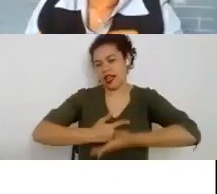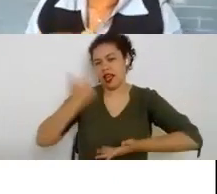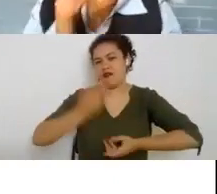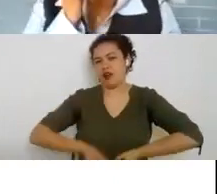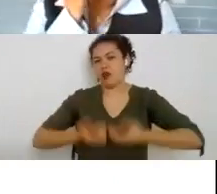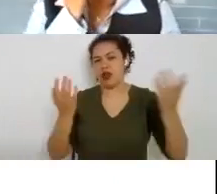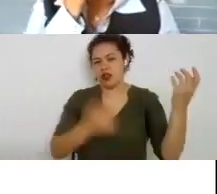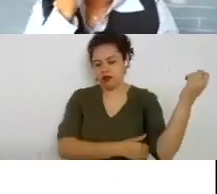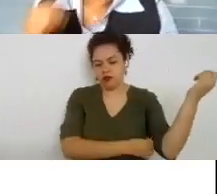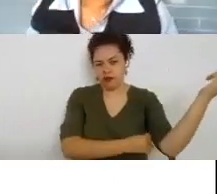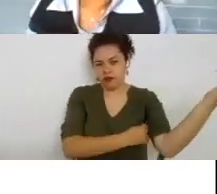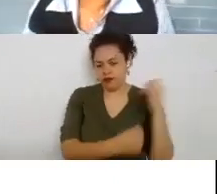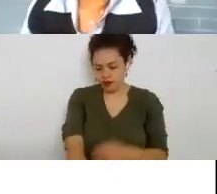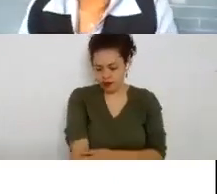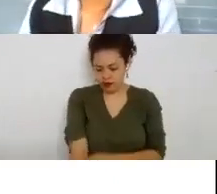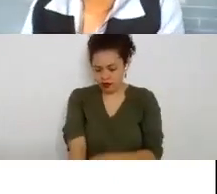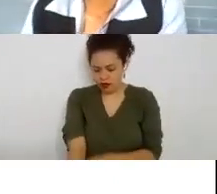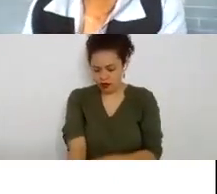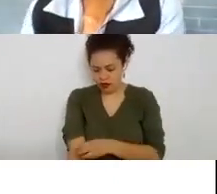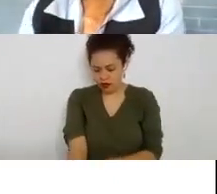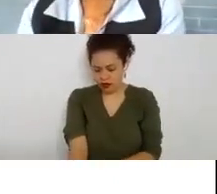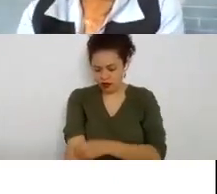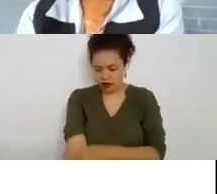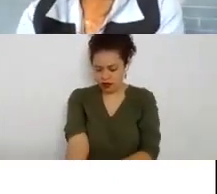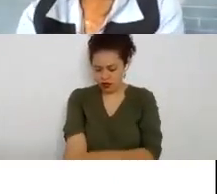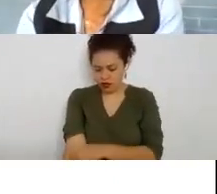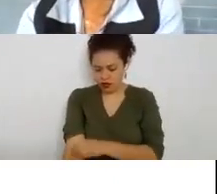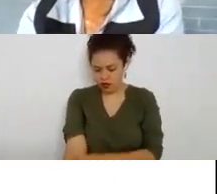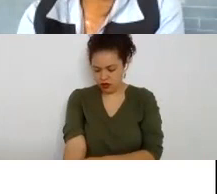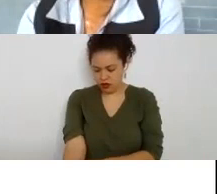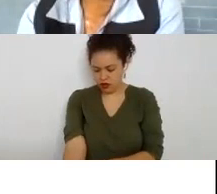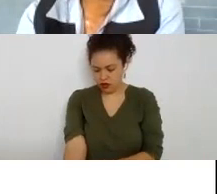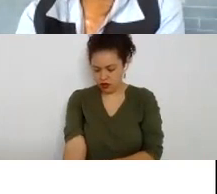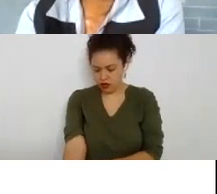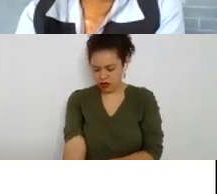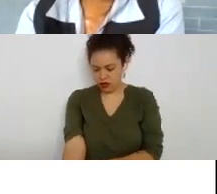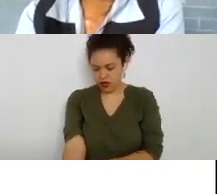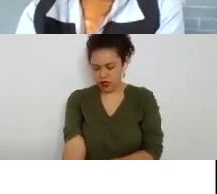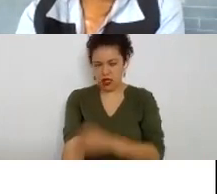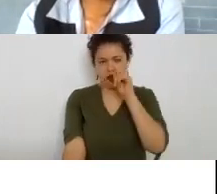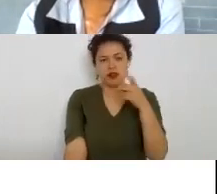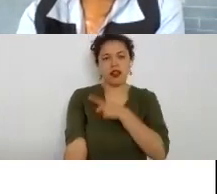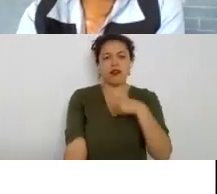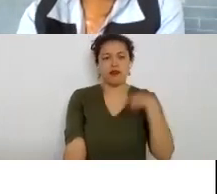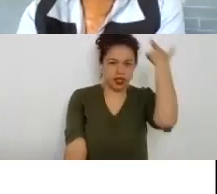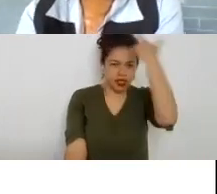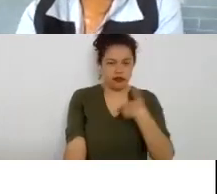¿no? Ok, es cierto, es muy válido lo que comentan. También hay que considerar el